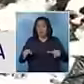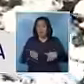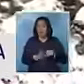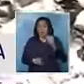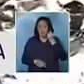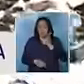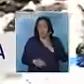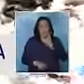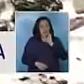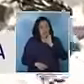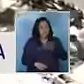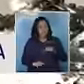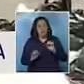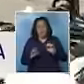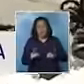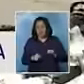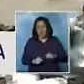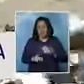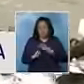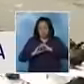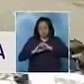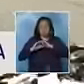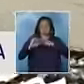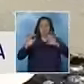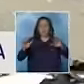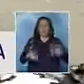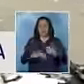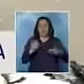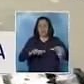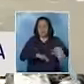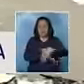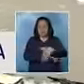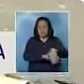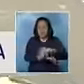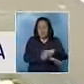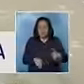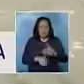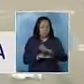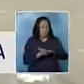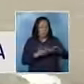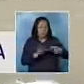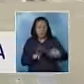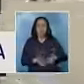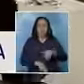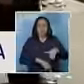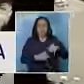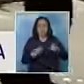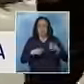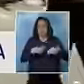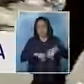donde se anunció una campaña sobre todo de liberación de calles de recuperación y de retiro de ambulantes Pero eso no se está desarrollando